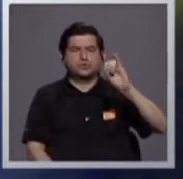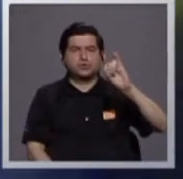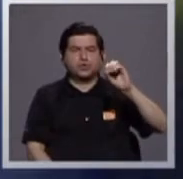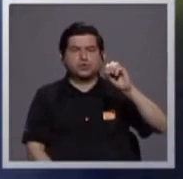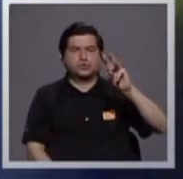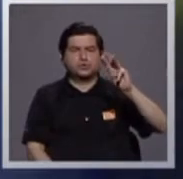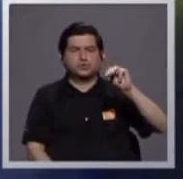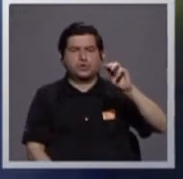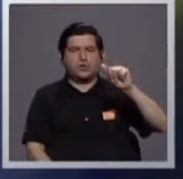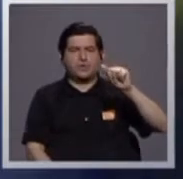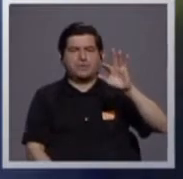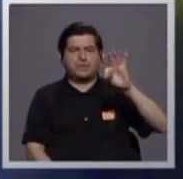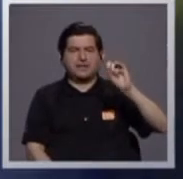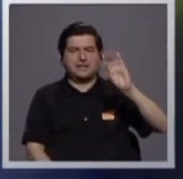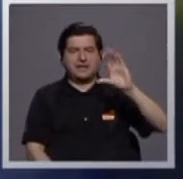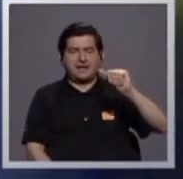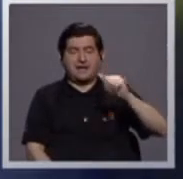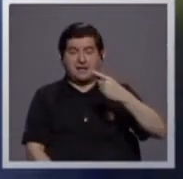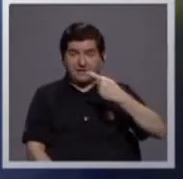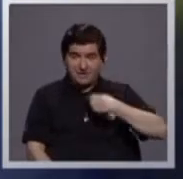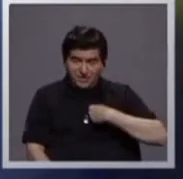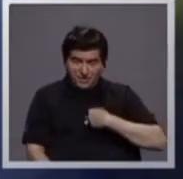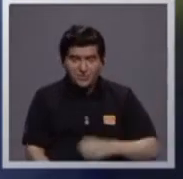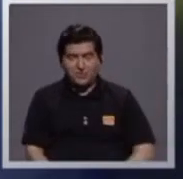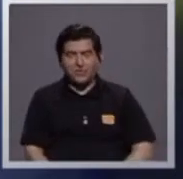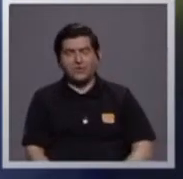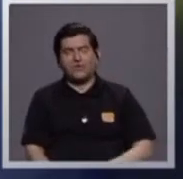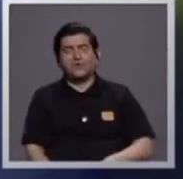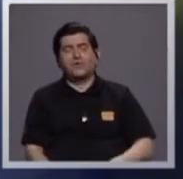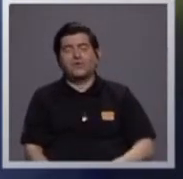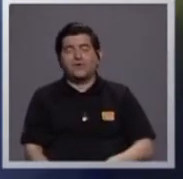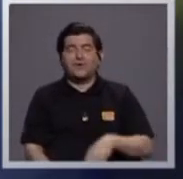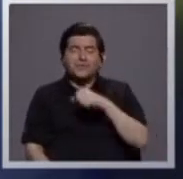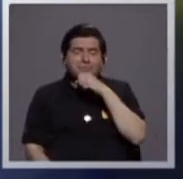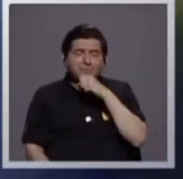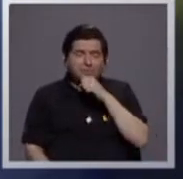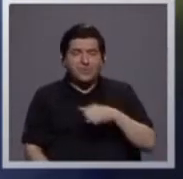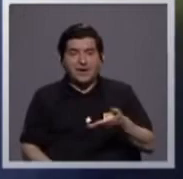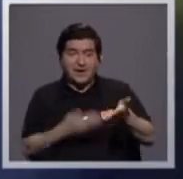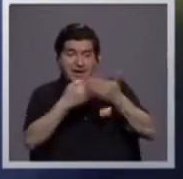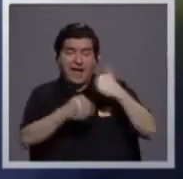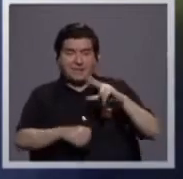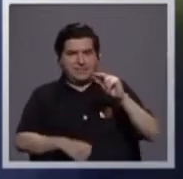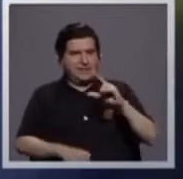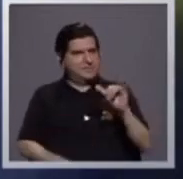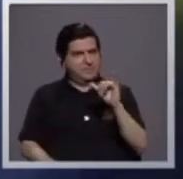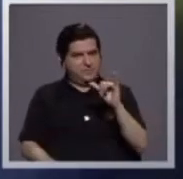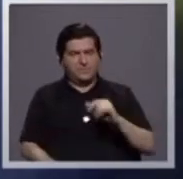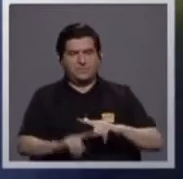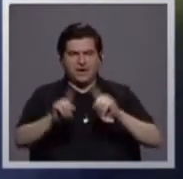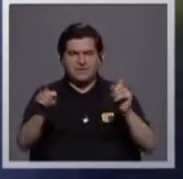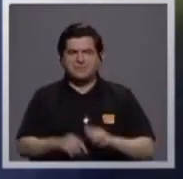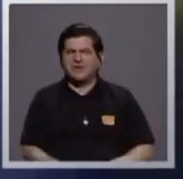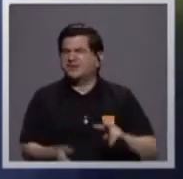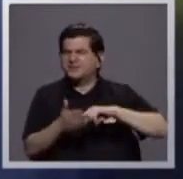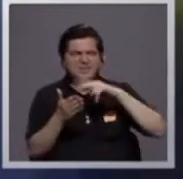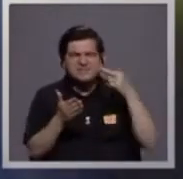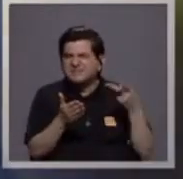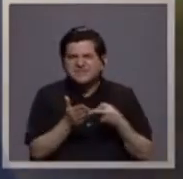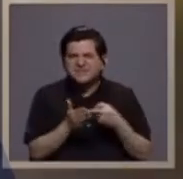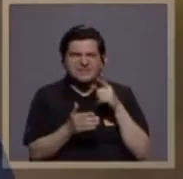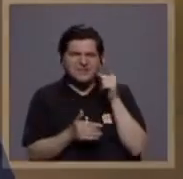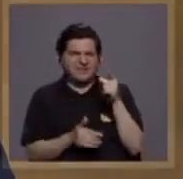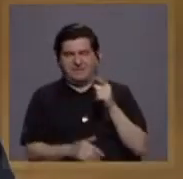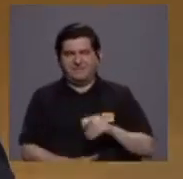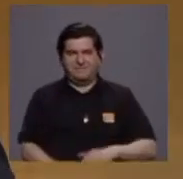explicar a este anciano que no lo era tanto entonces qué era Sociomática,